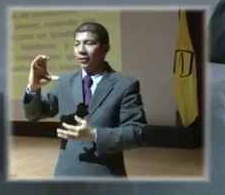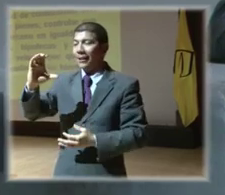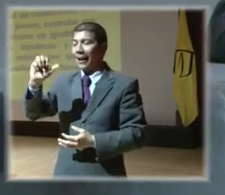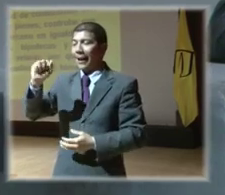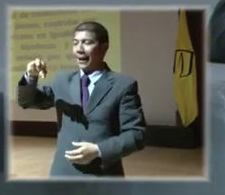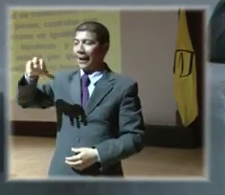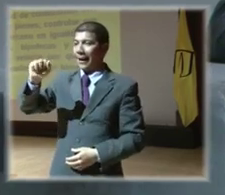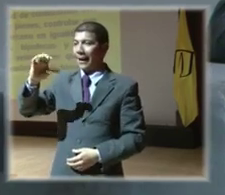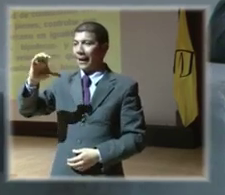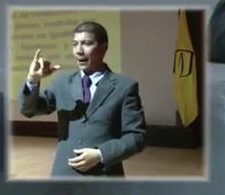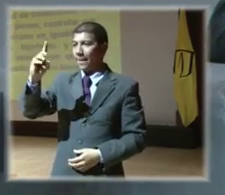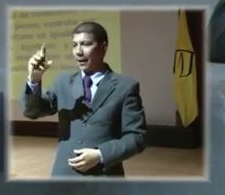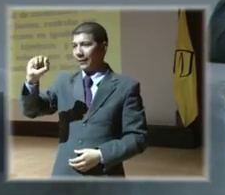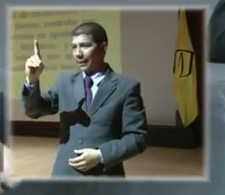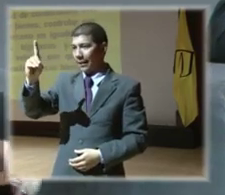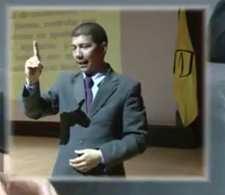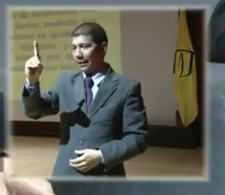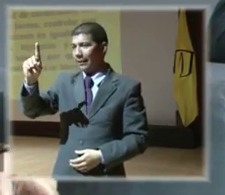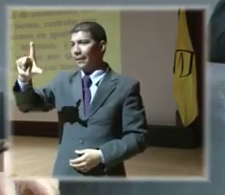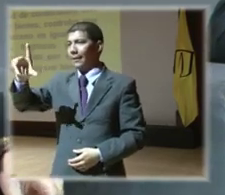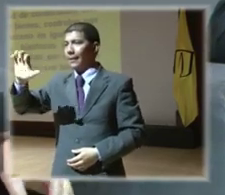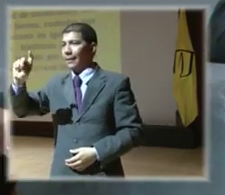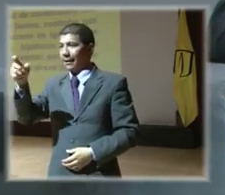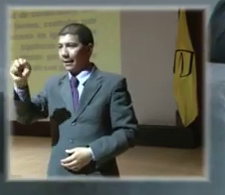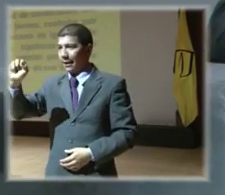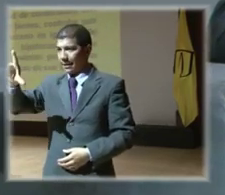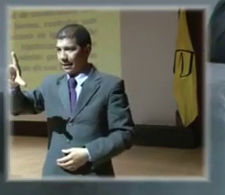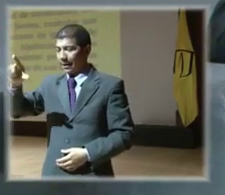durante los días que las tengo para que me ayuden a responderlas.